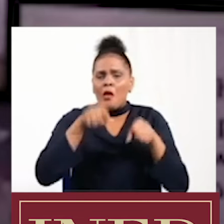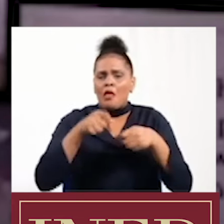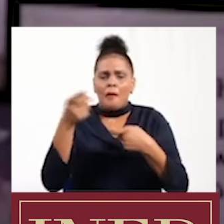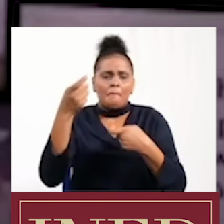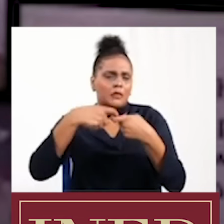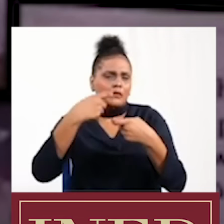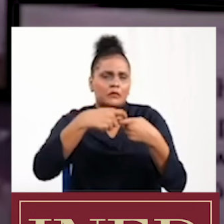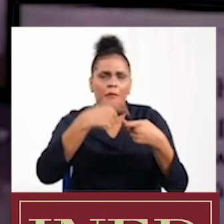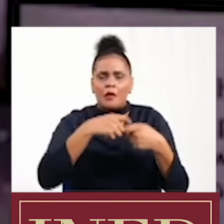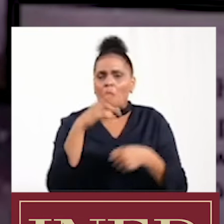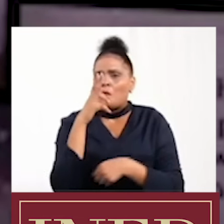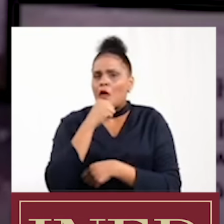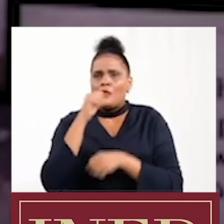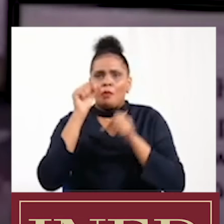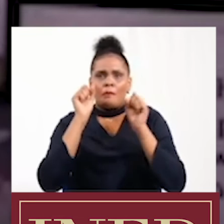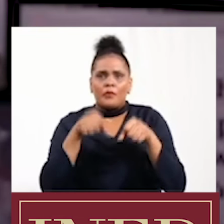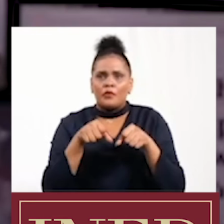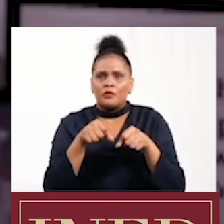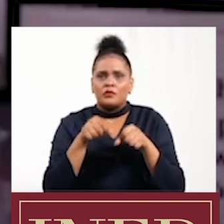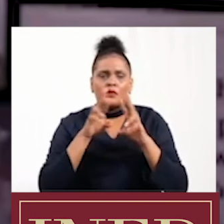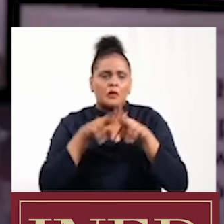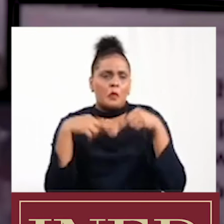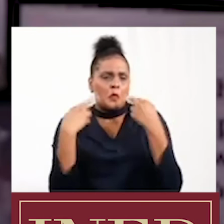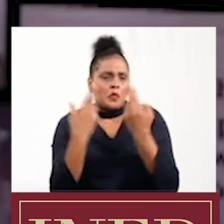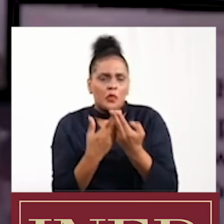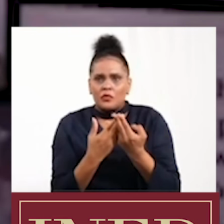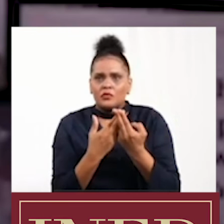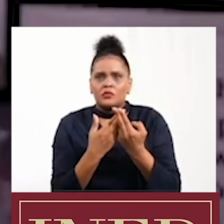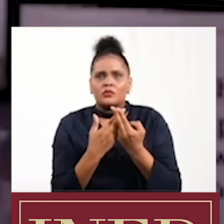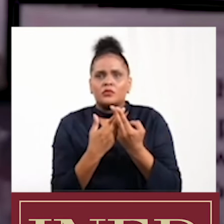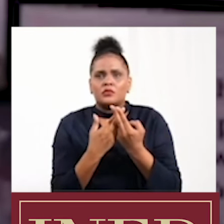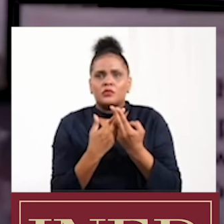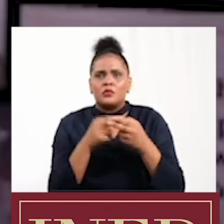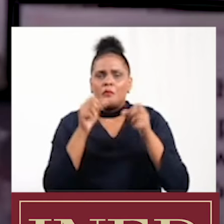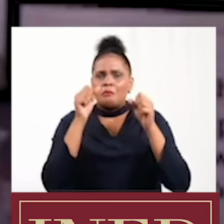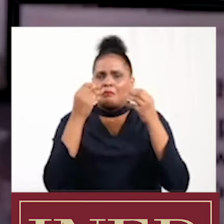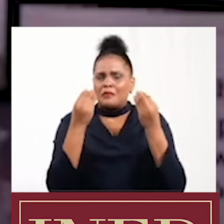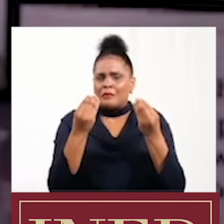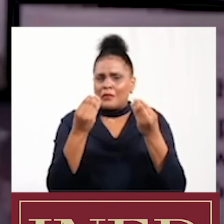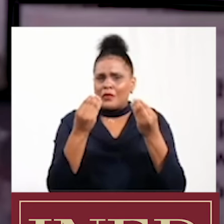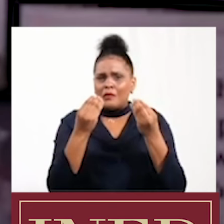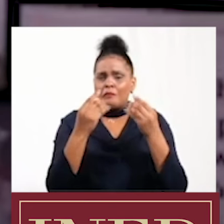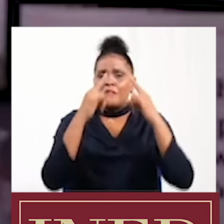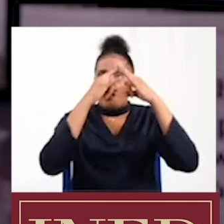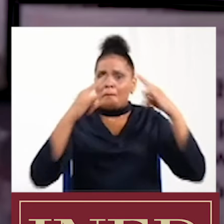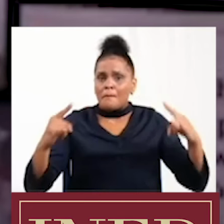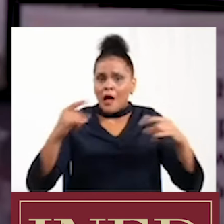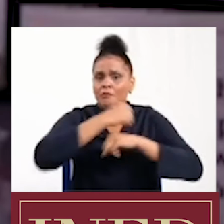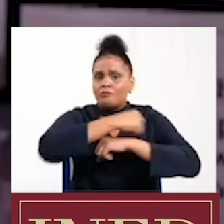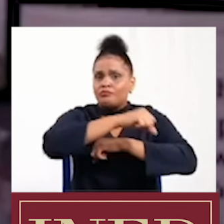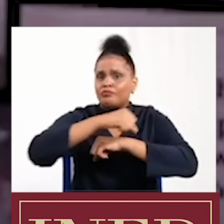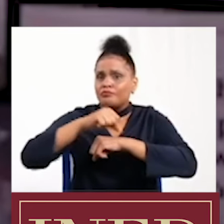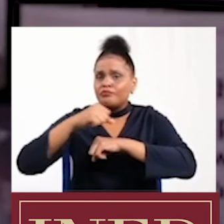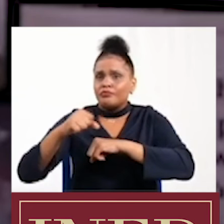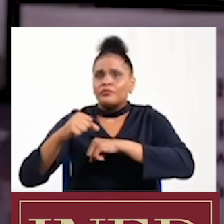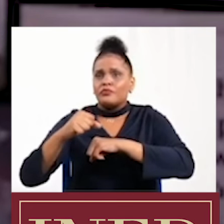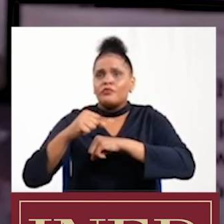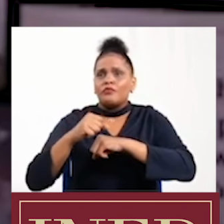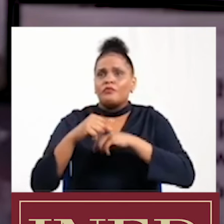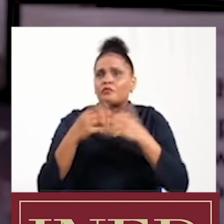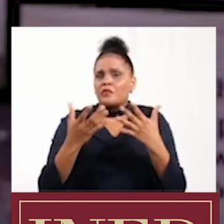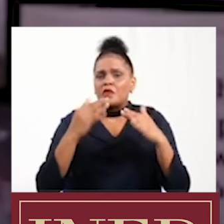debates no avisarles de las reuniones y hacer campañas de información o atacar olas